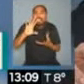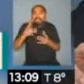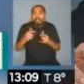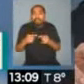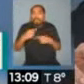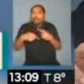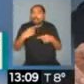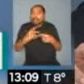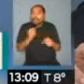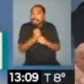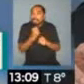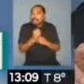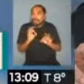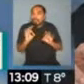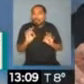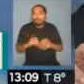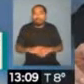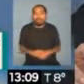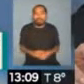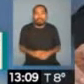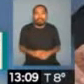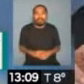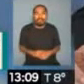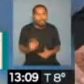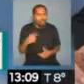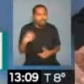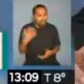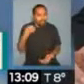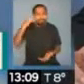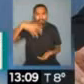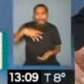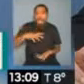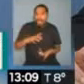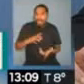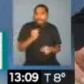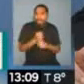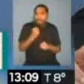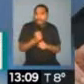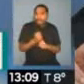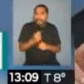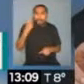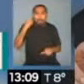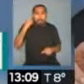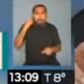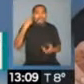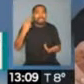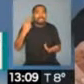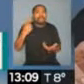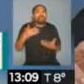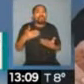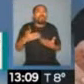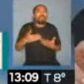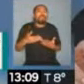nosotros pudiendo estar en esta vida, pensando siempre no solo en la